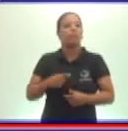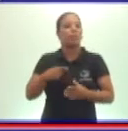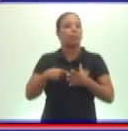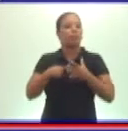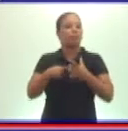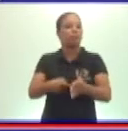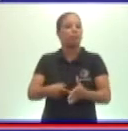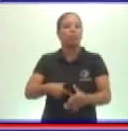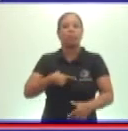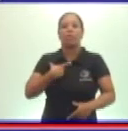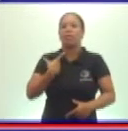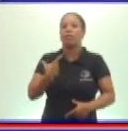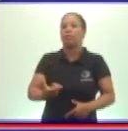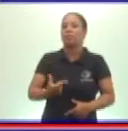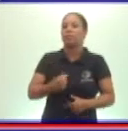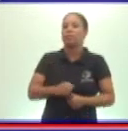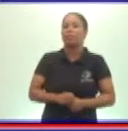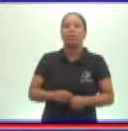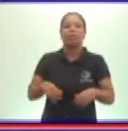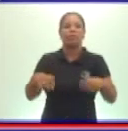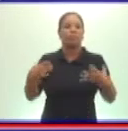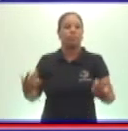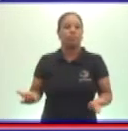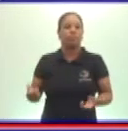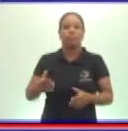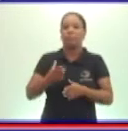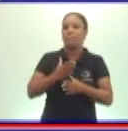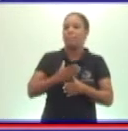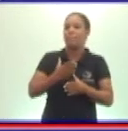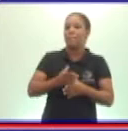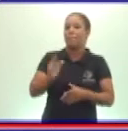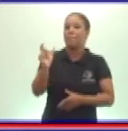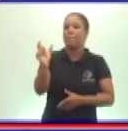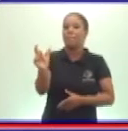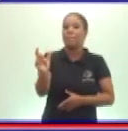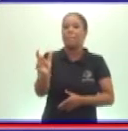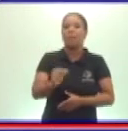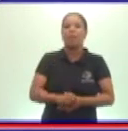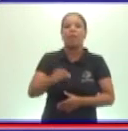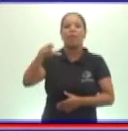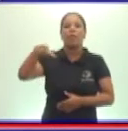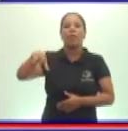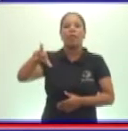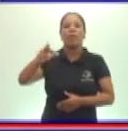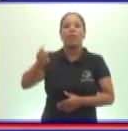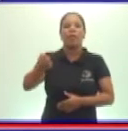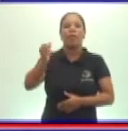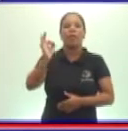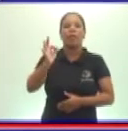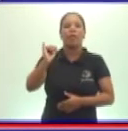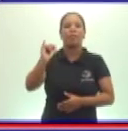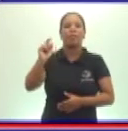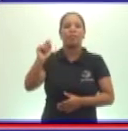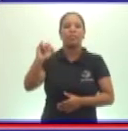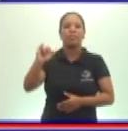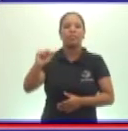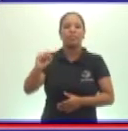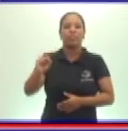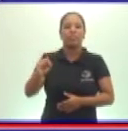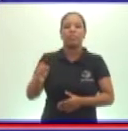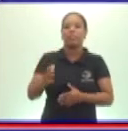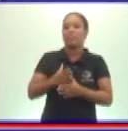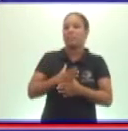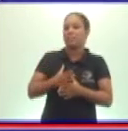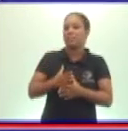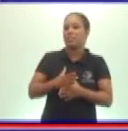¿Qué es un grafiti? Pues sencillamente lo que estamos observando es un grafiti. Y le